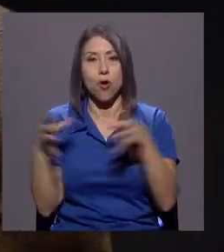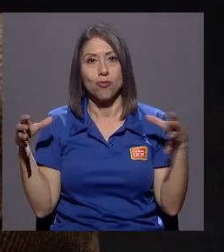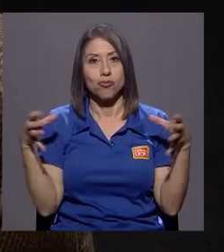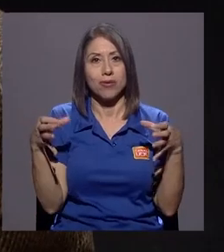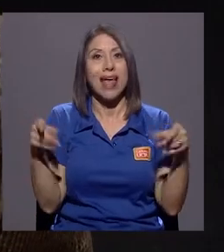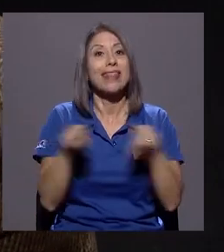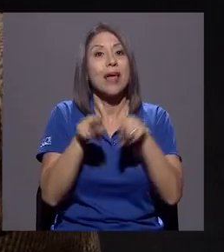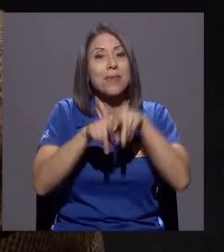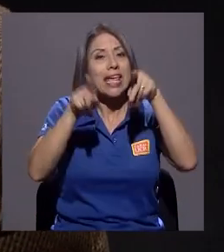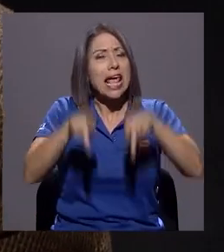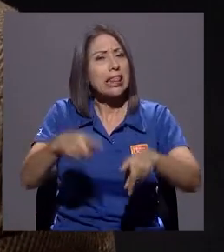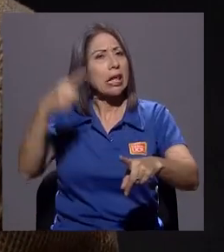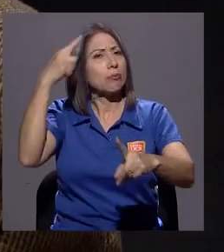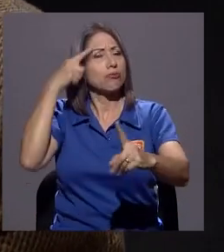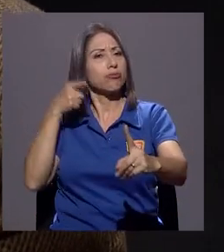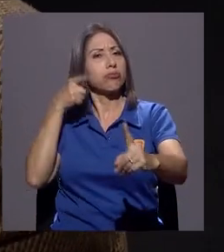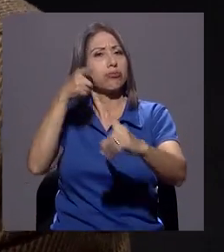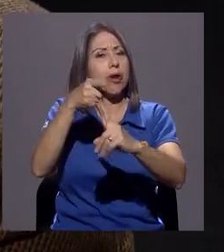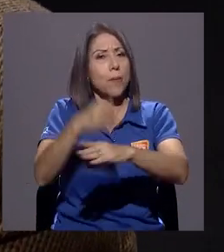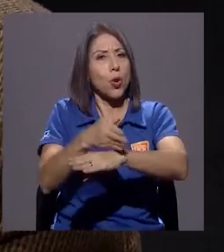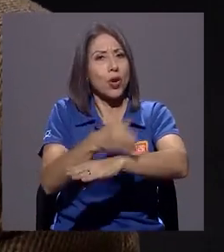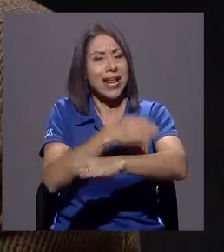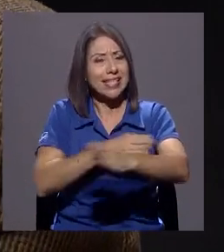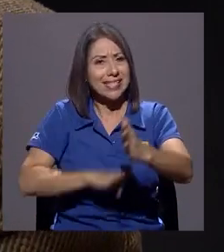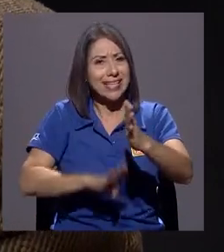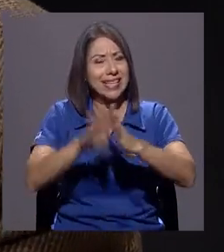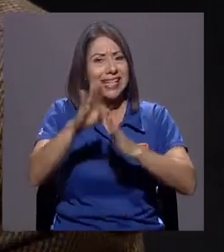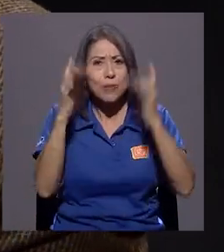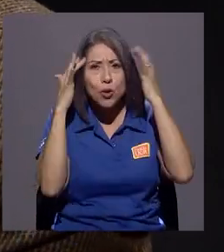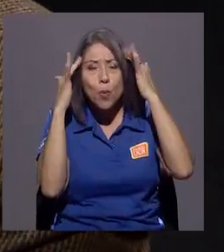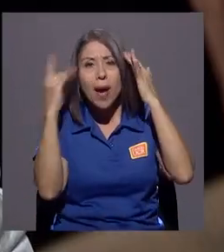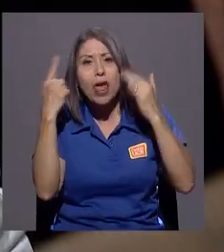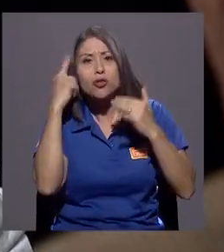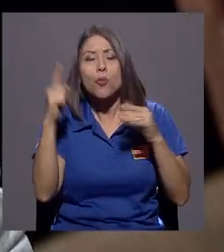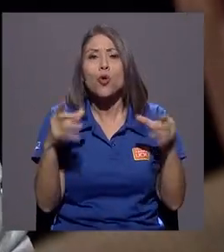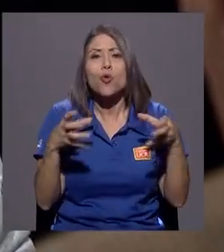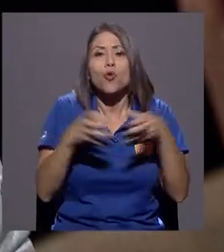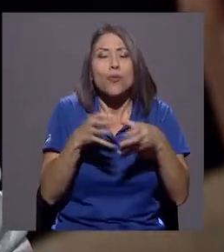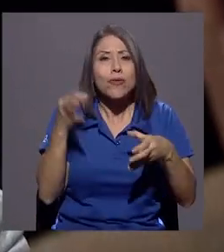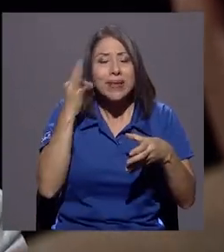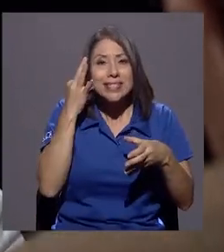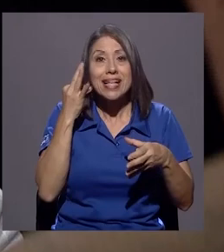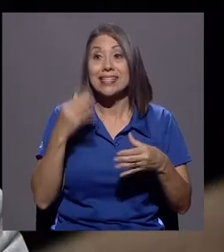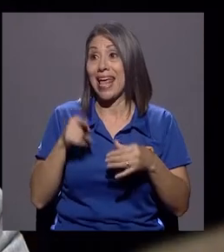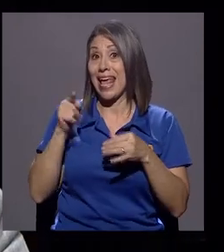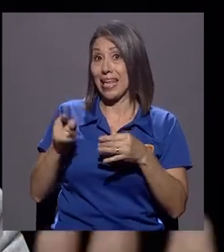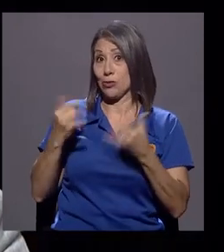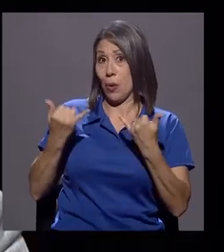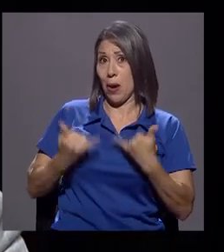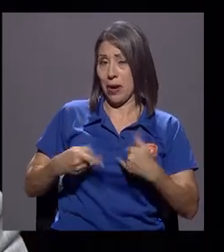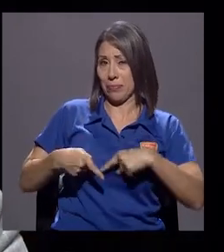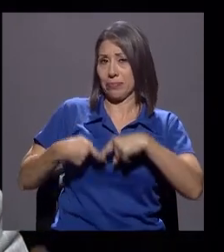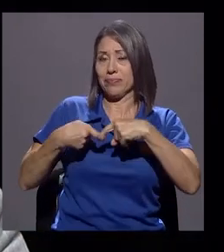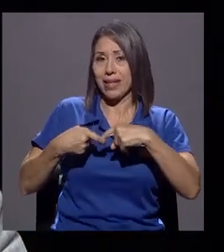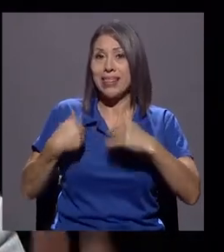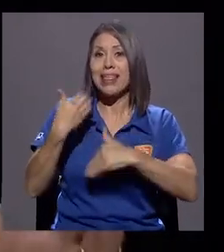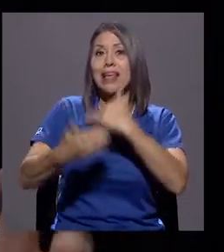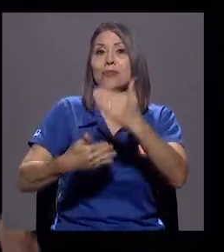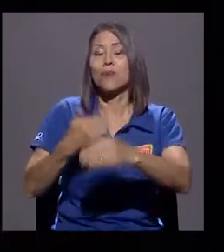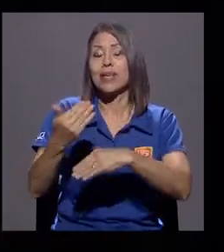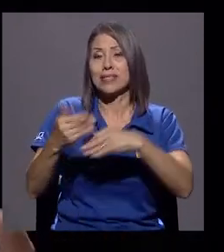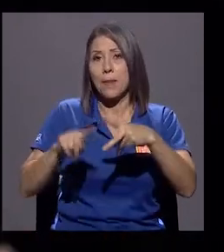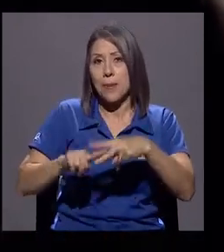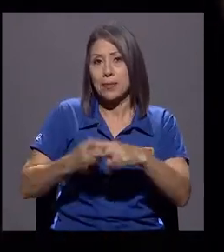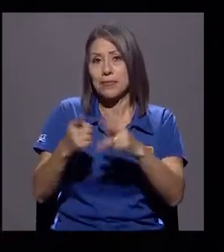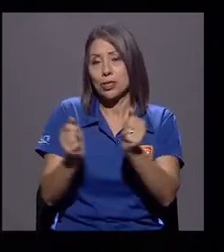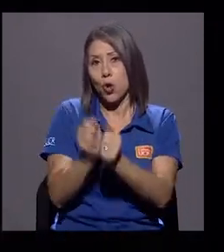digamos por las reivindicaciones voy a dejar eso ha sido otro bloque lo debe tomar como una pregunta pero es muy